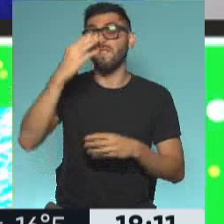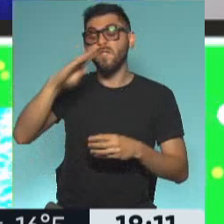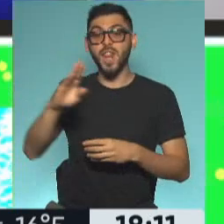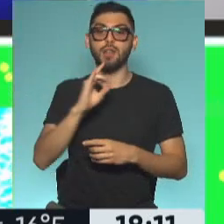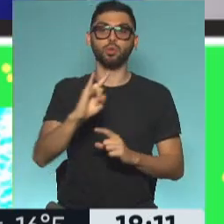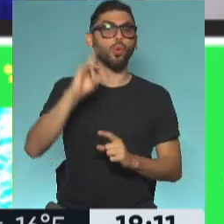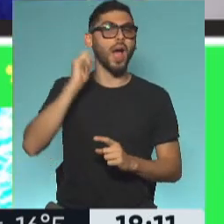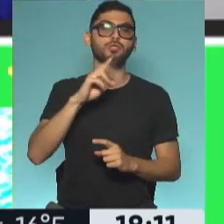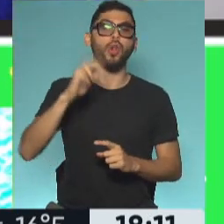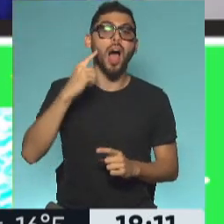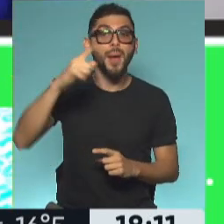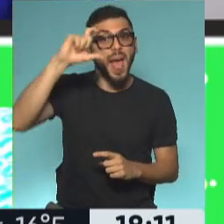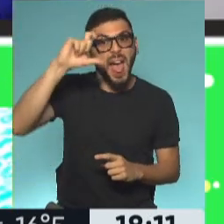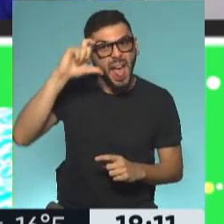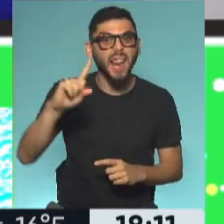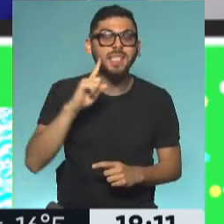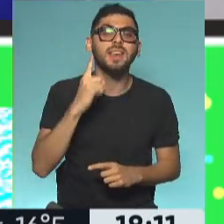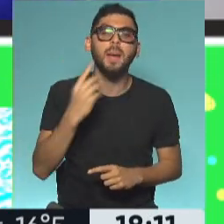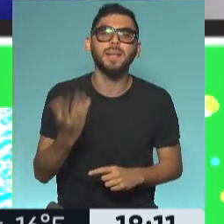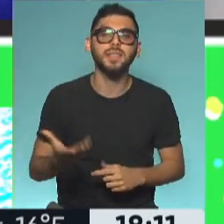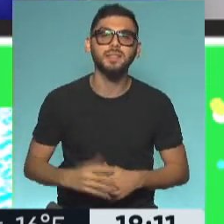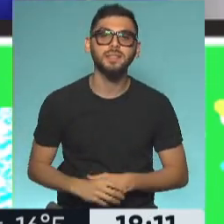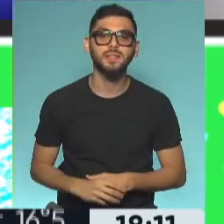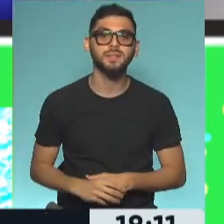usted. Eli, ¿qué pensás?